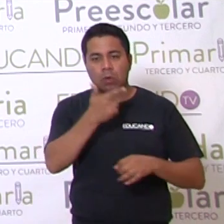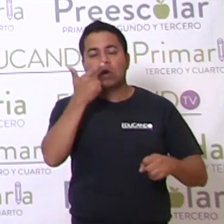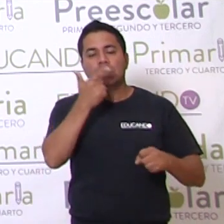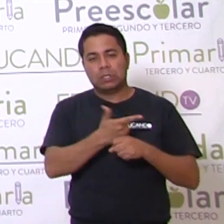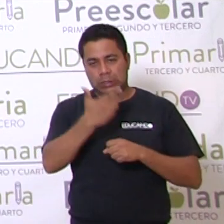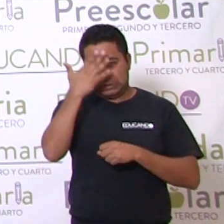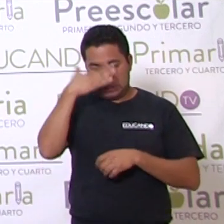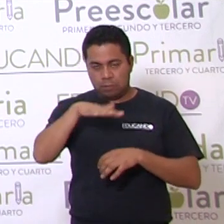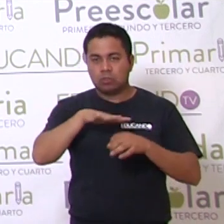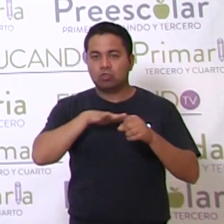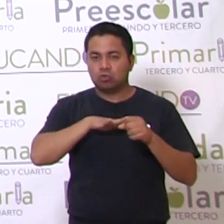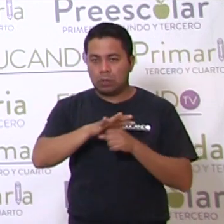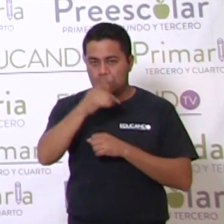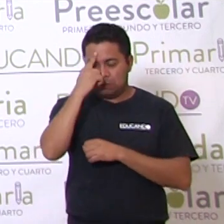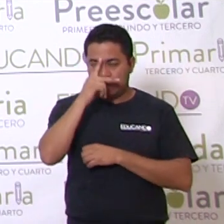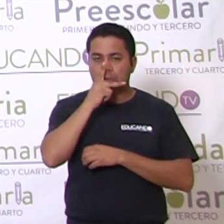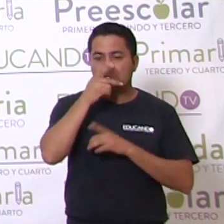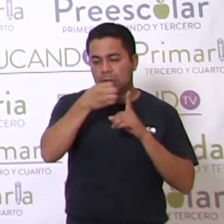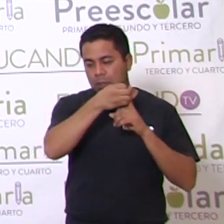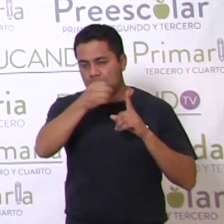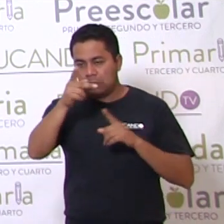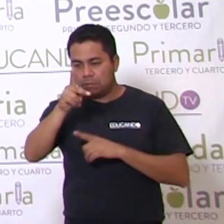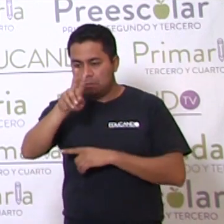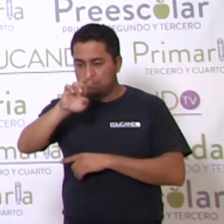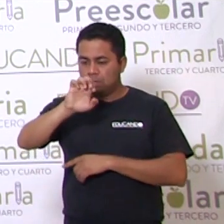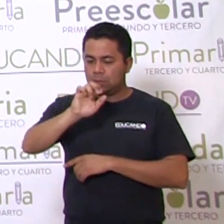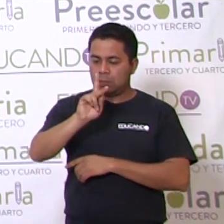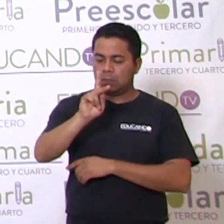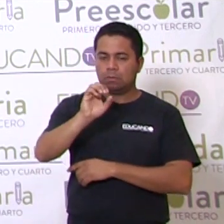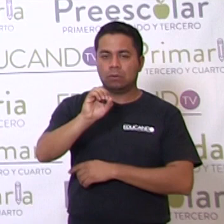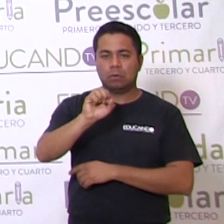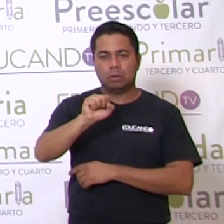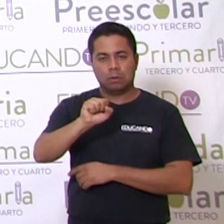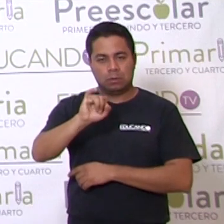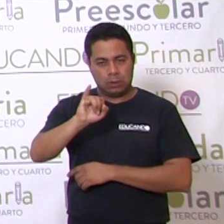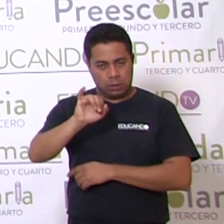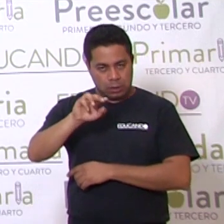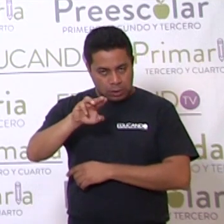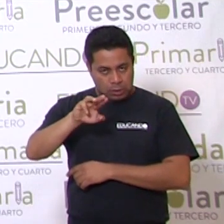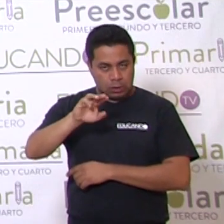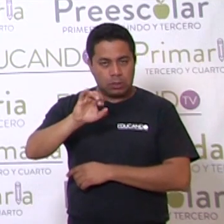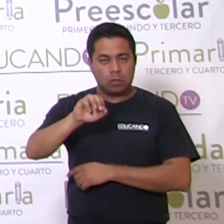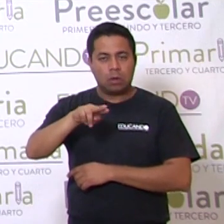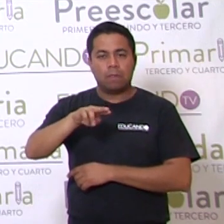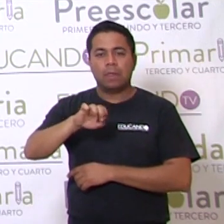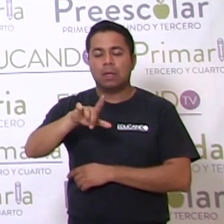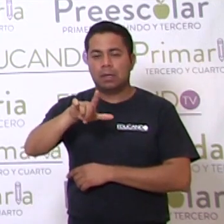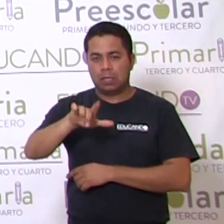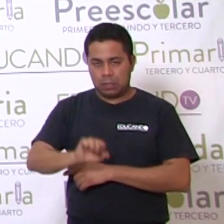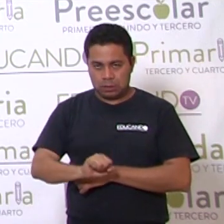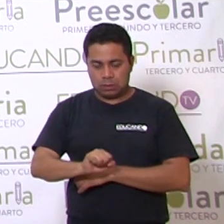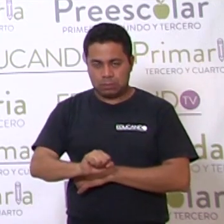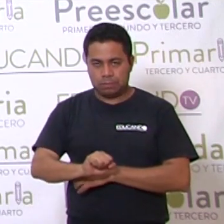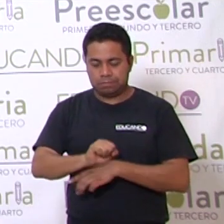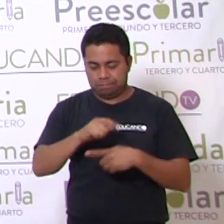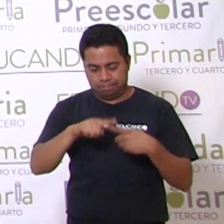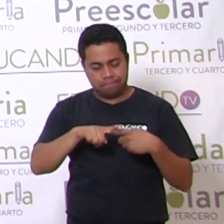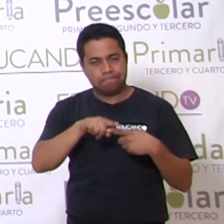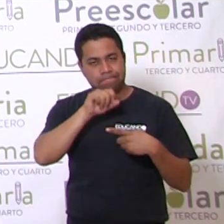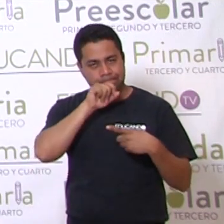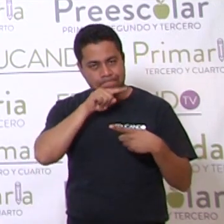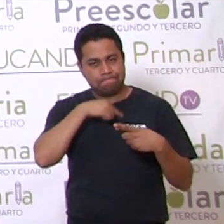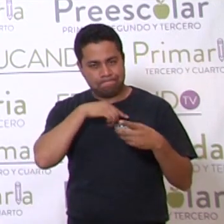reconocer lo que son las frases preposicionales. Y también hemos hablado de los ejemplos para